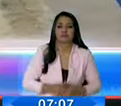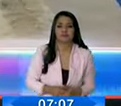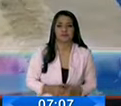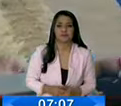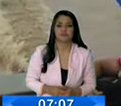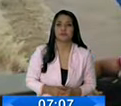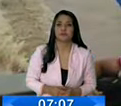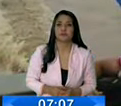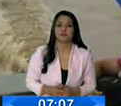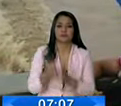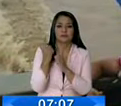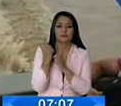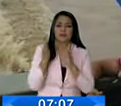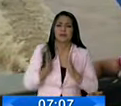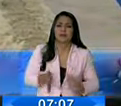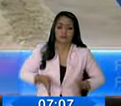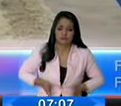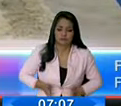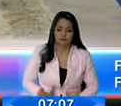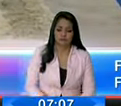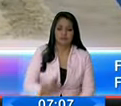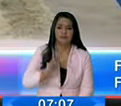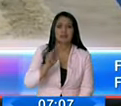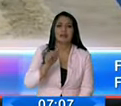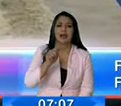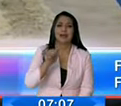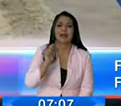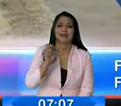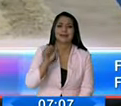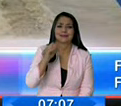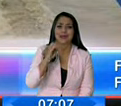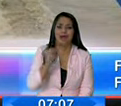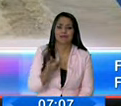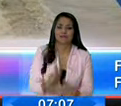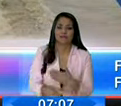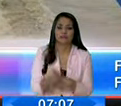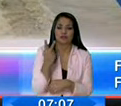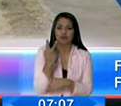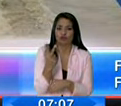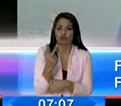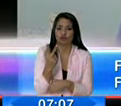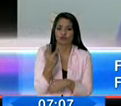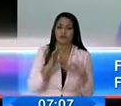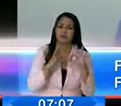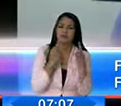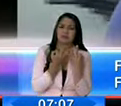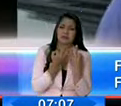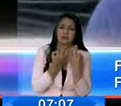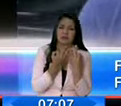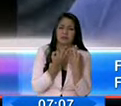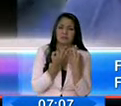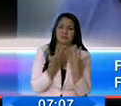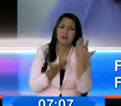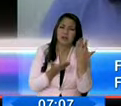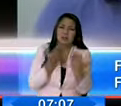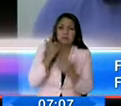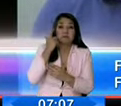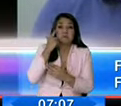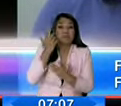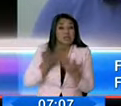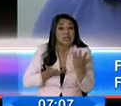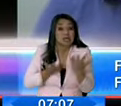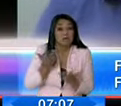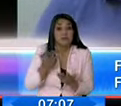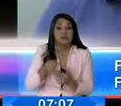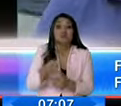El militar era oriundo de la ciudad de Valencia, tiene 2 hijos. En ocasiones a los parientes cercanos se les cruza por la cabeza que pudo